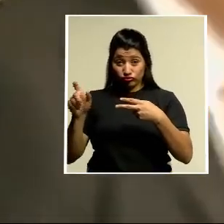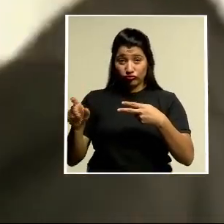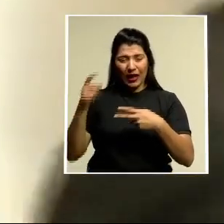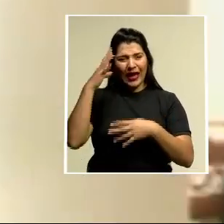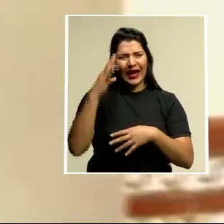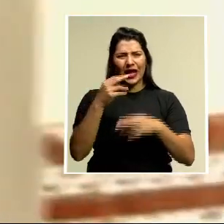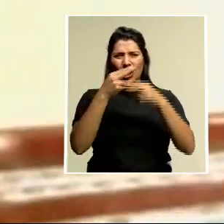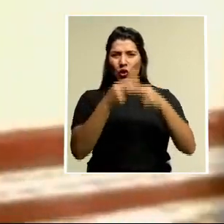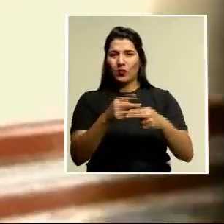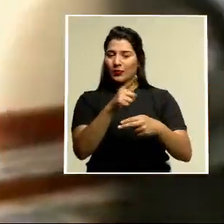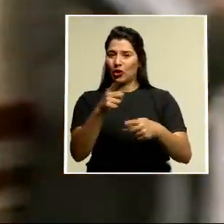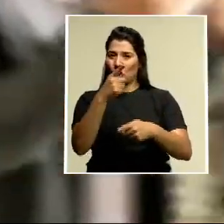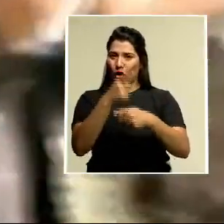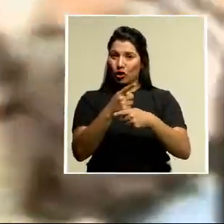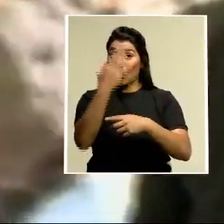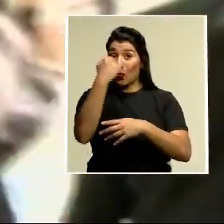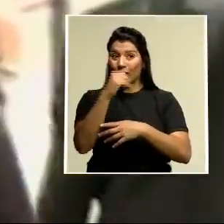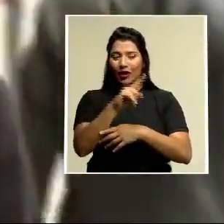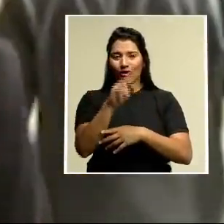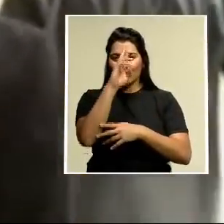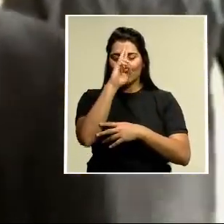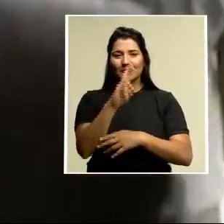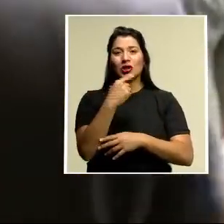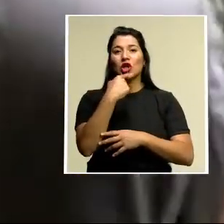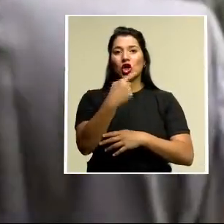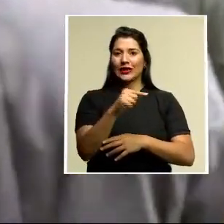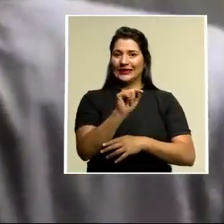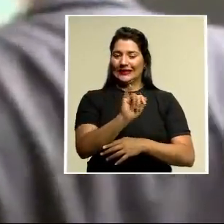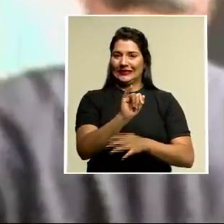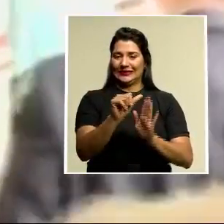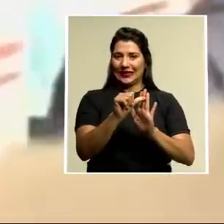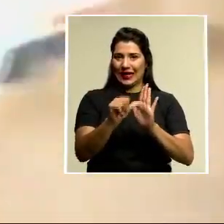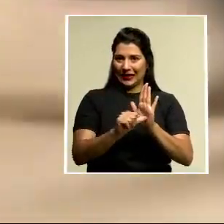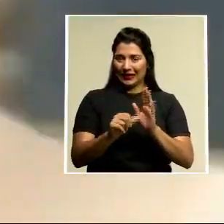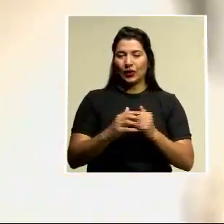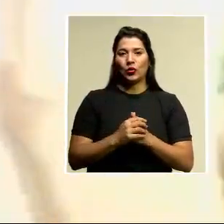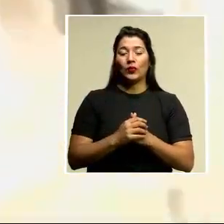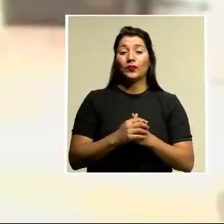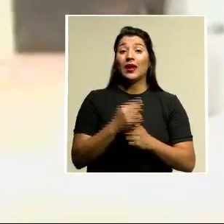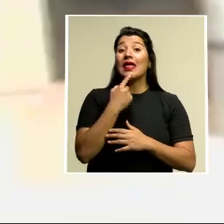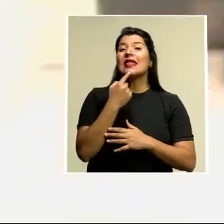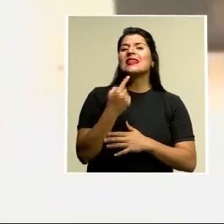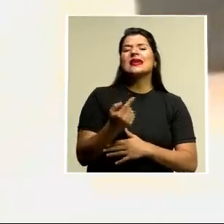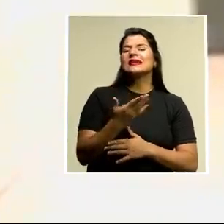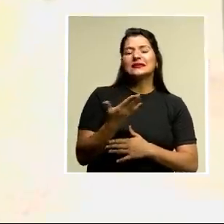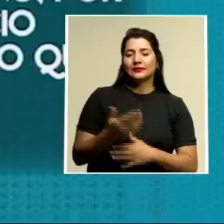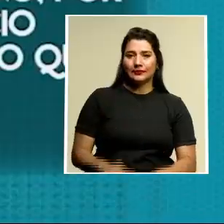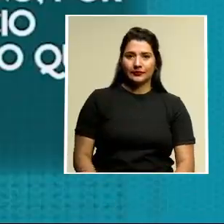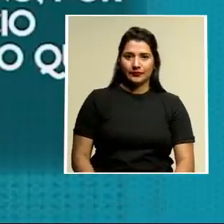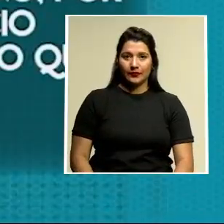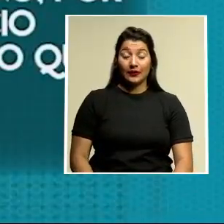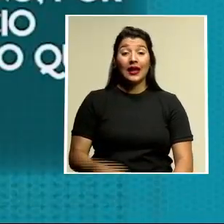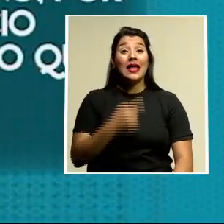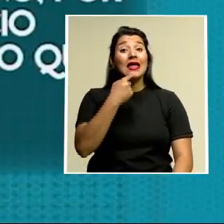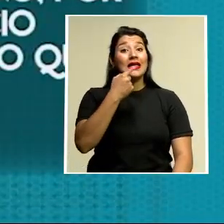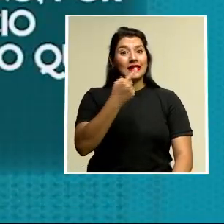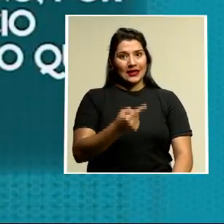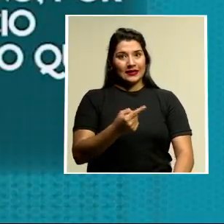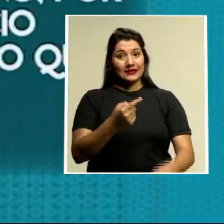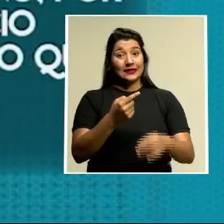cuenta cómo su vuelo ha sido una herencia de las mujeres que antecedieron su ruta. Las historias se entrelazan y